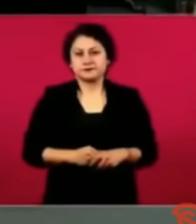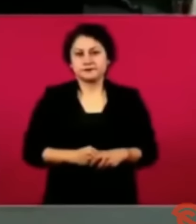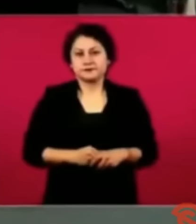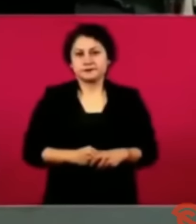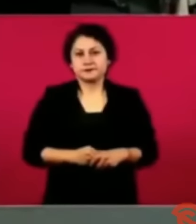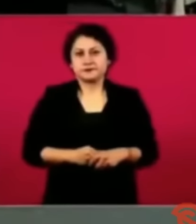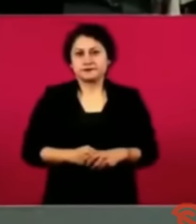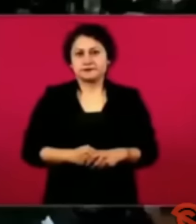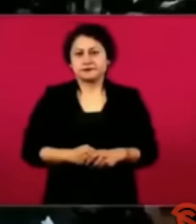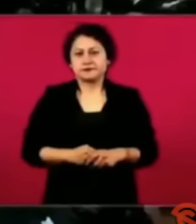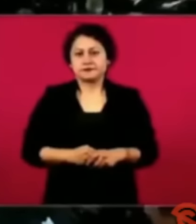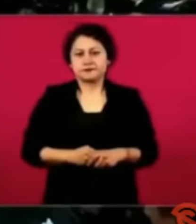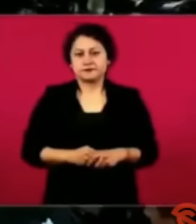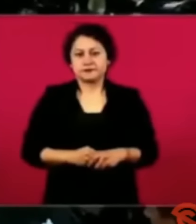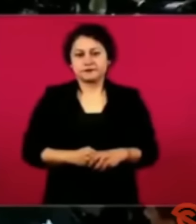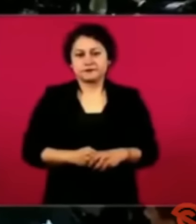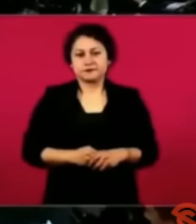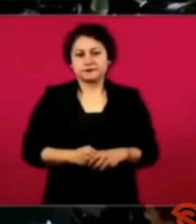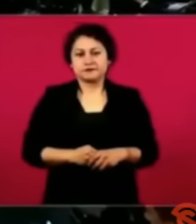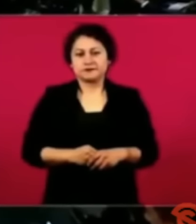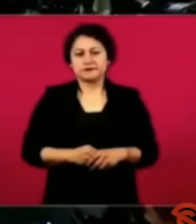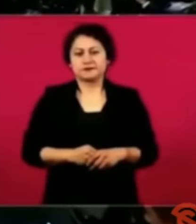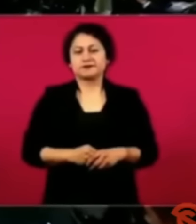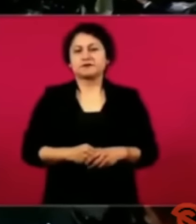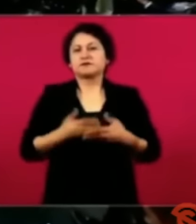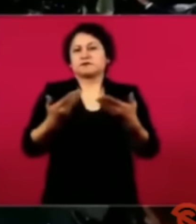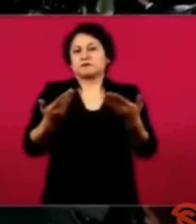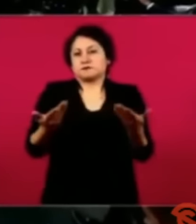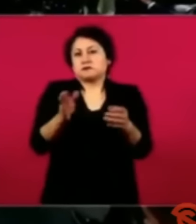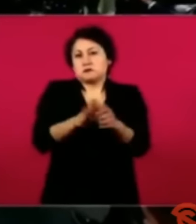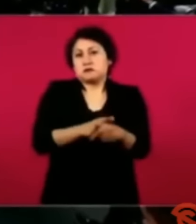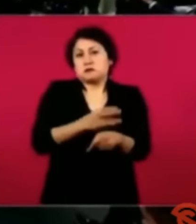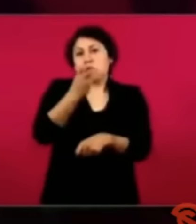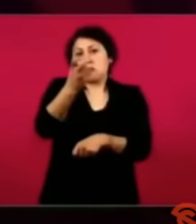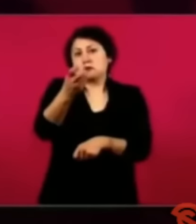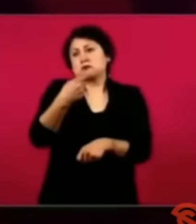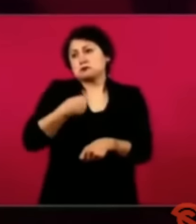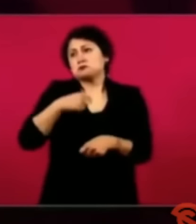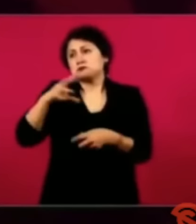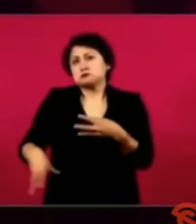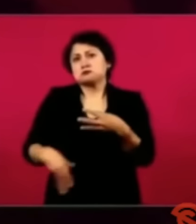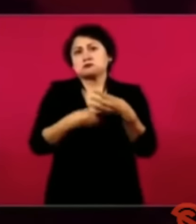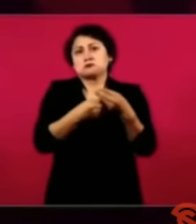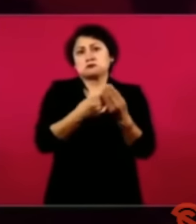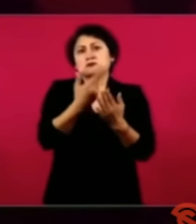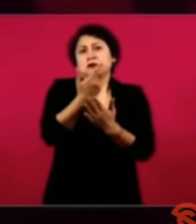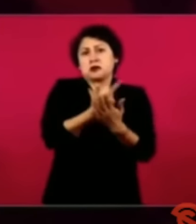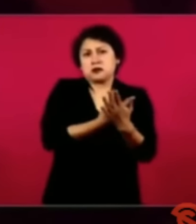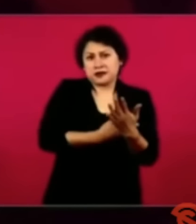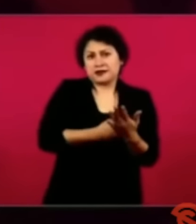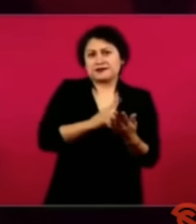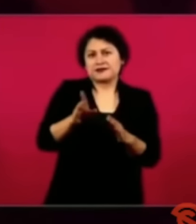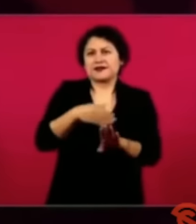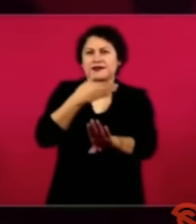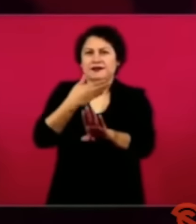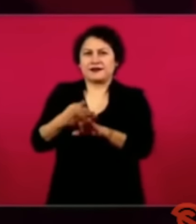En ese sentido, pues que me pongan en la lista con Hans Salazar cuando le escupieron aquel palero aquí en la